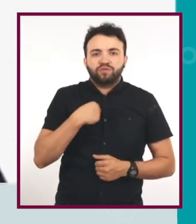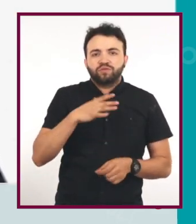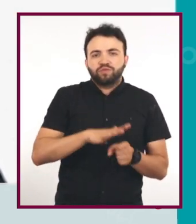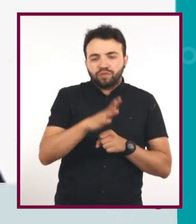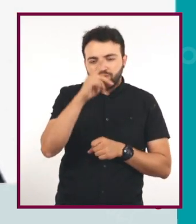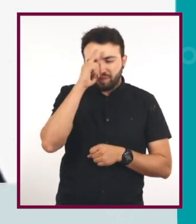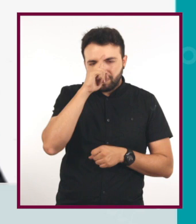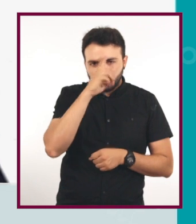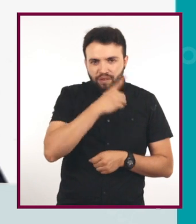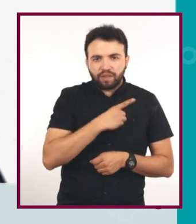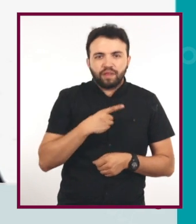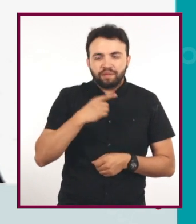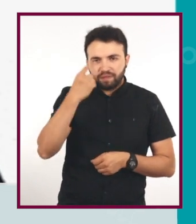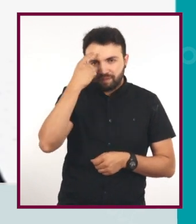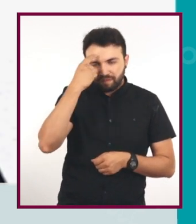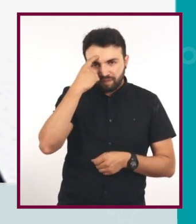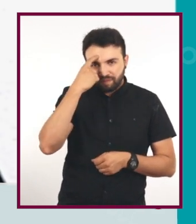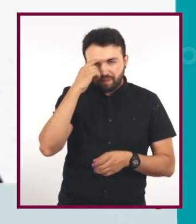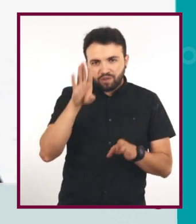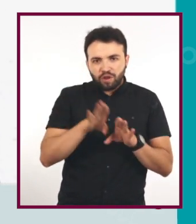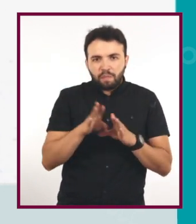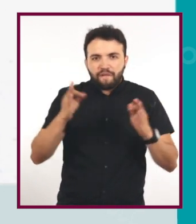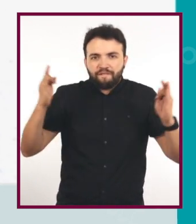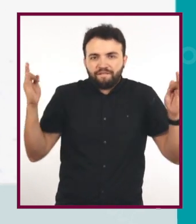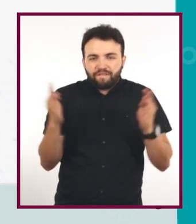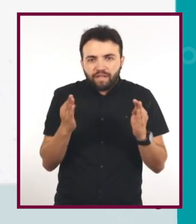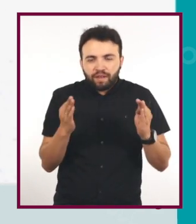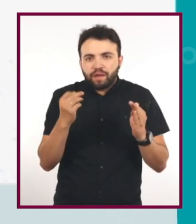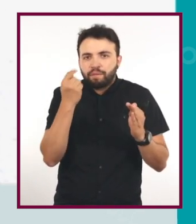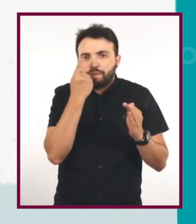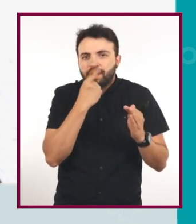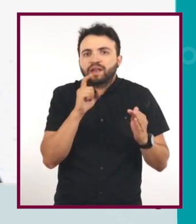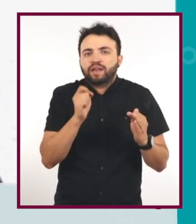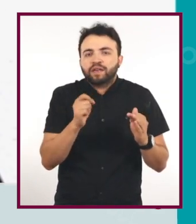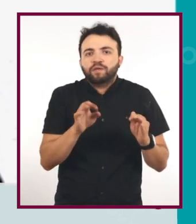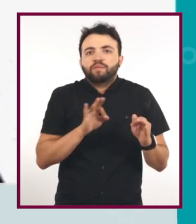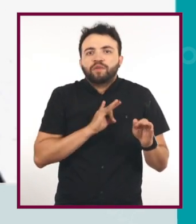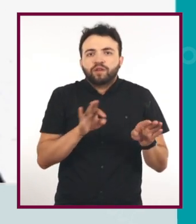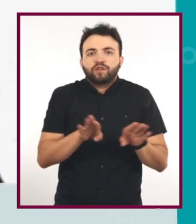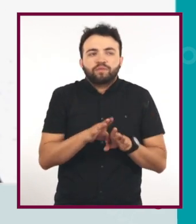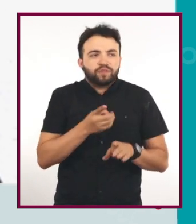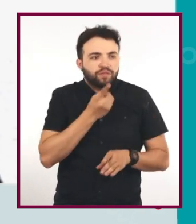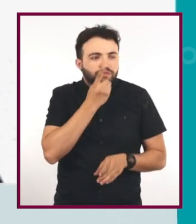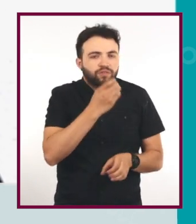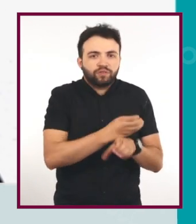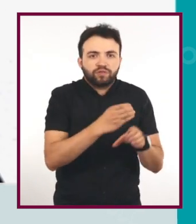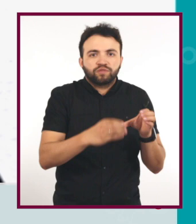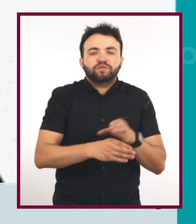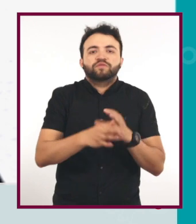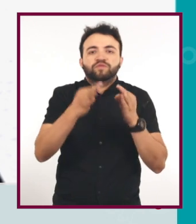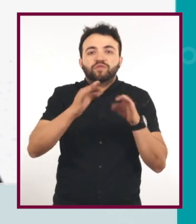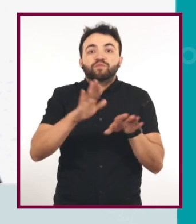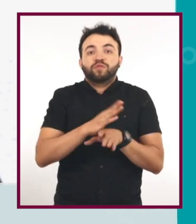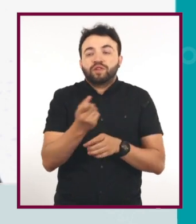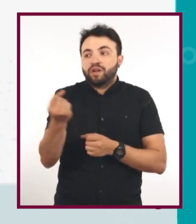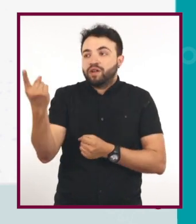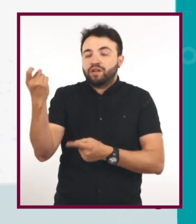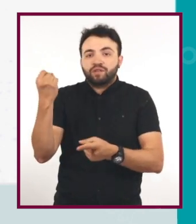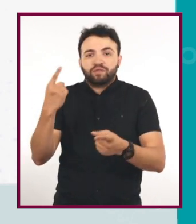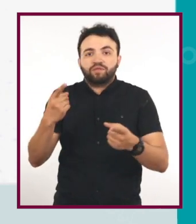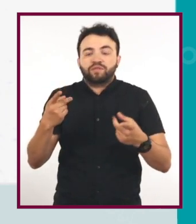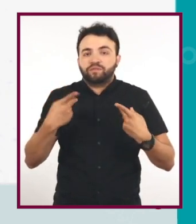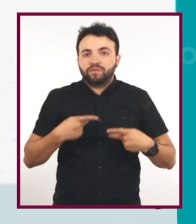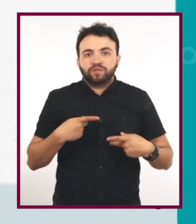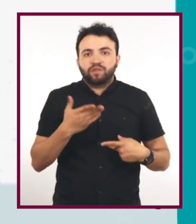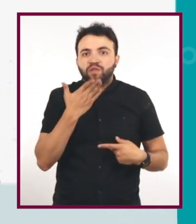la mente fría para saber tomar decisiones, ya que muchas personas no son tan fuertes de carácter para dejar